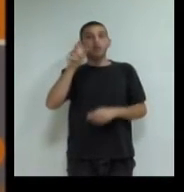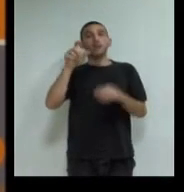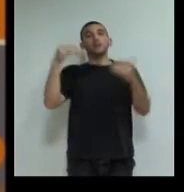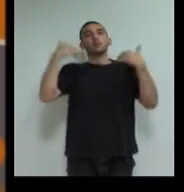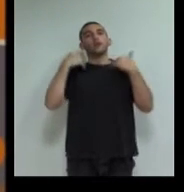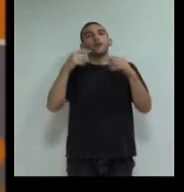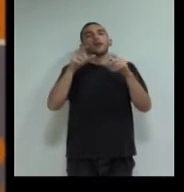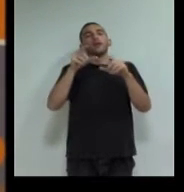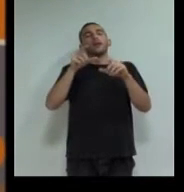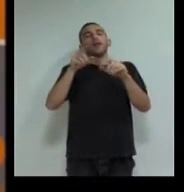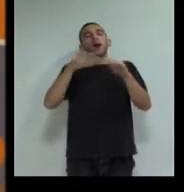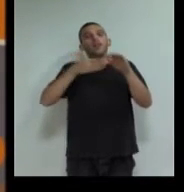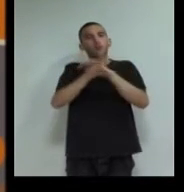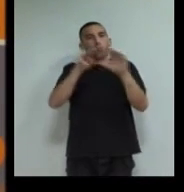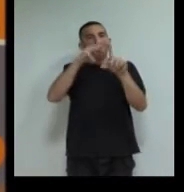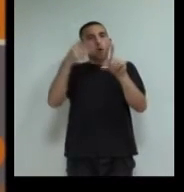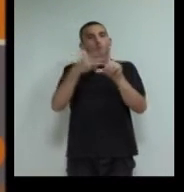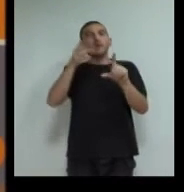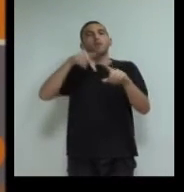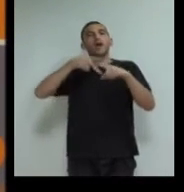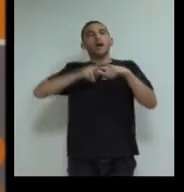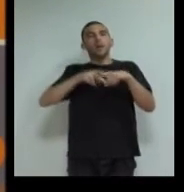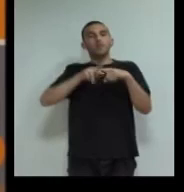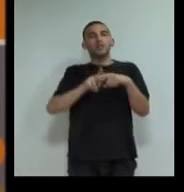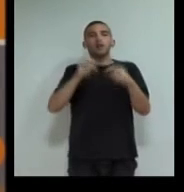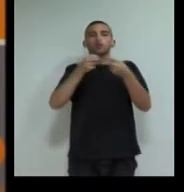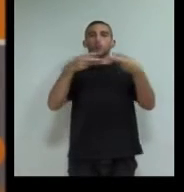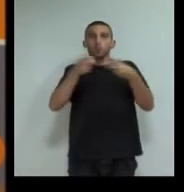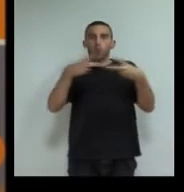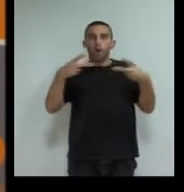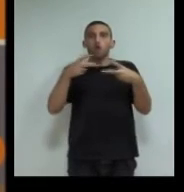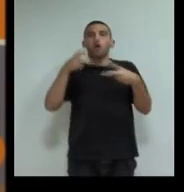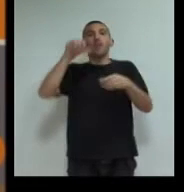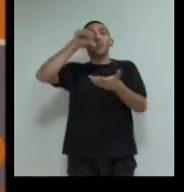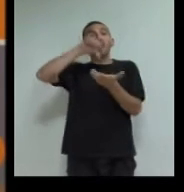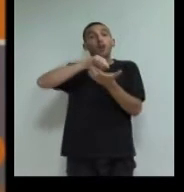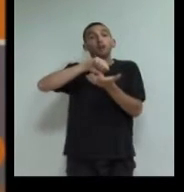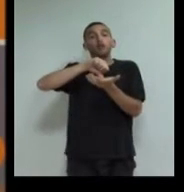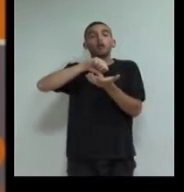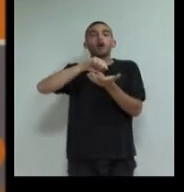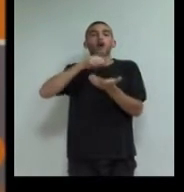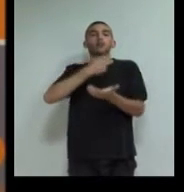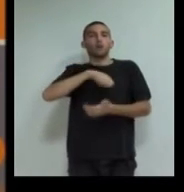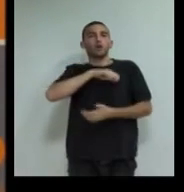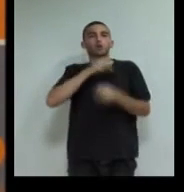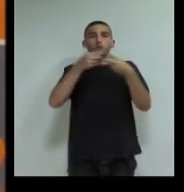web y herramientas de subtitulado del Centro Español de Subtitulación y Audiodescripción.